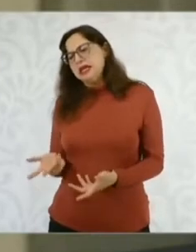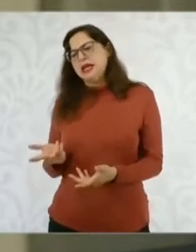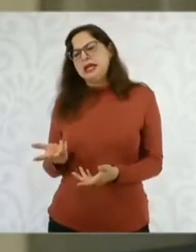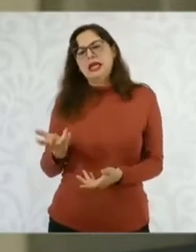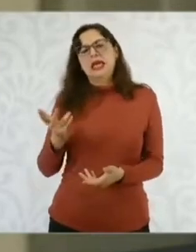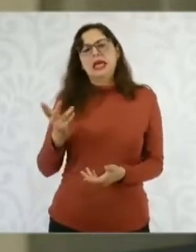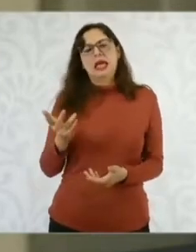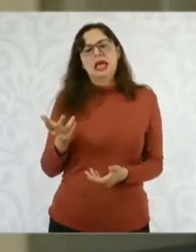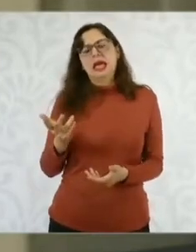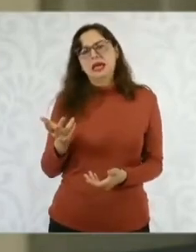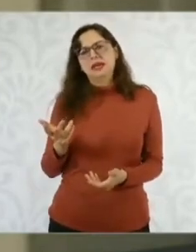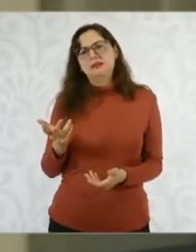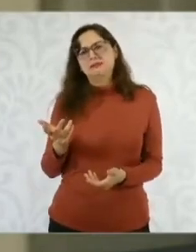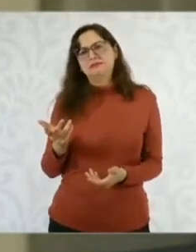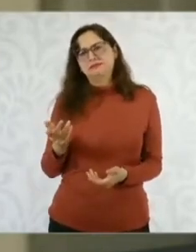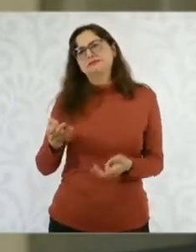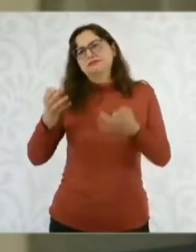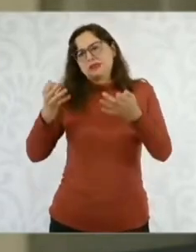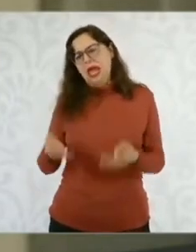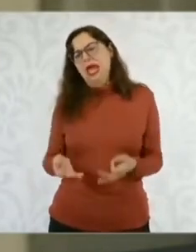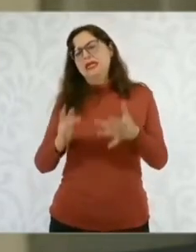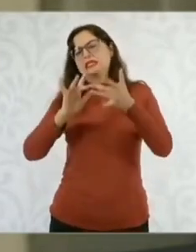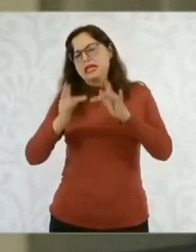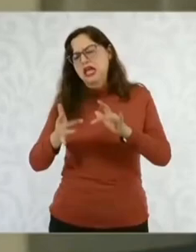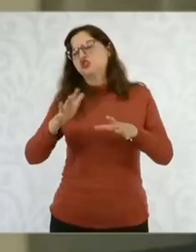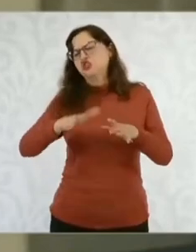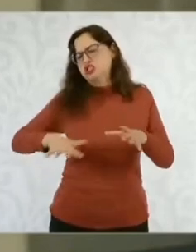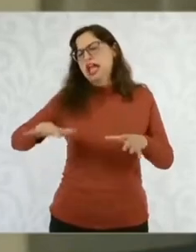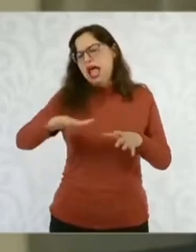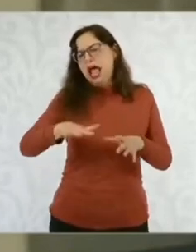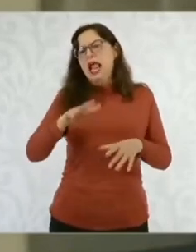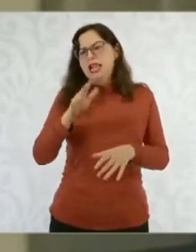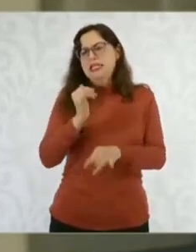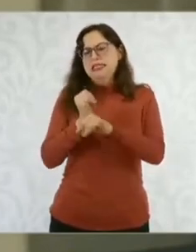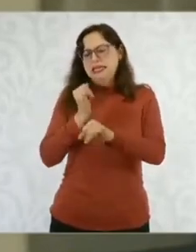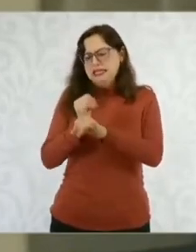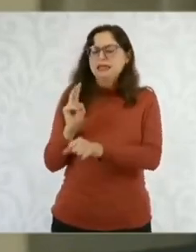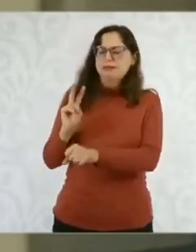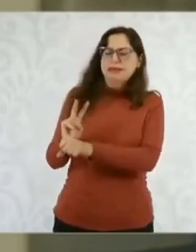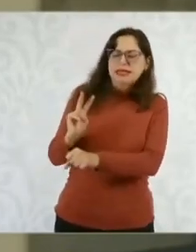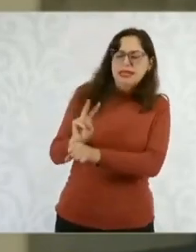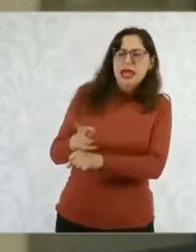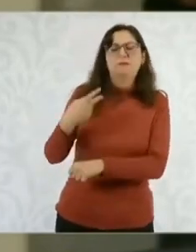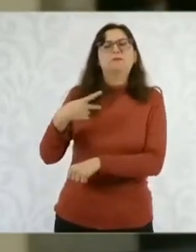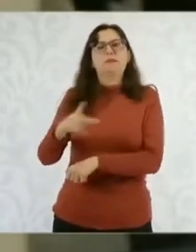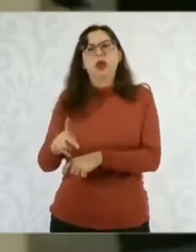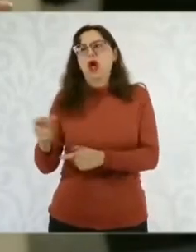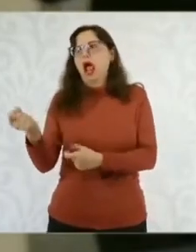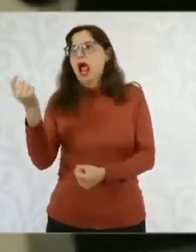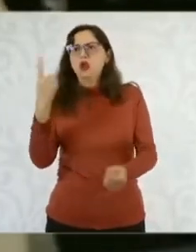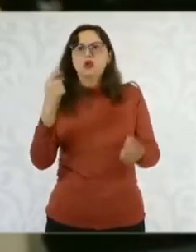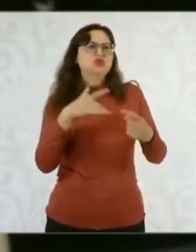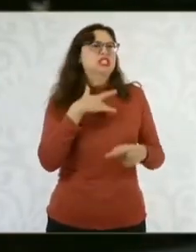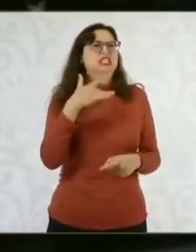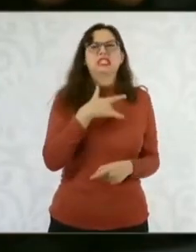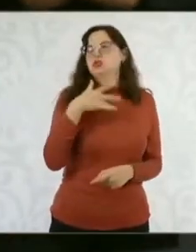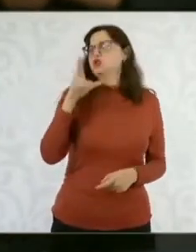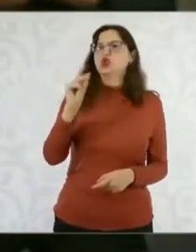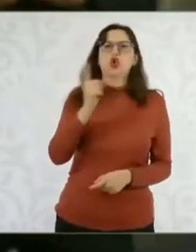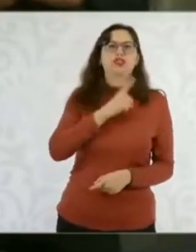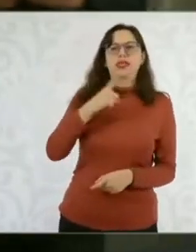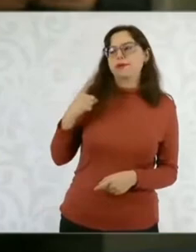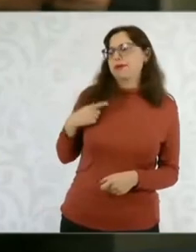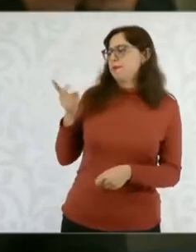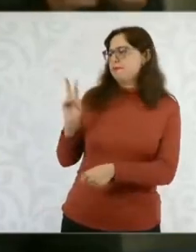menciona oficialmente, pero bueno, hay un debate donde dicen no hay que regular eso es de otra manera, etcétera. ¿Cuál